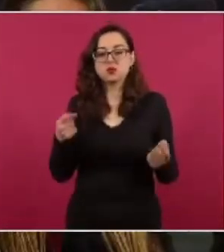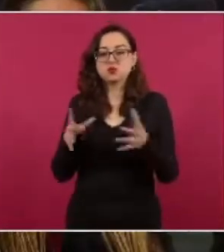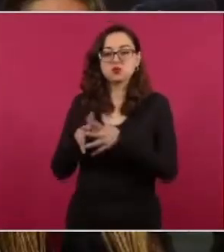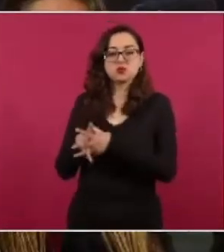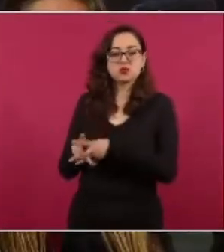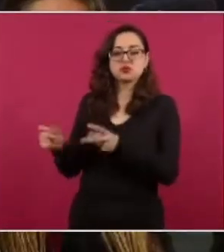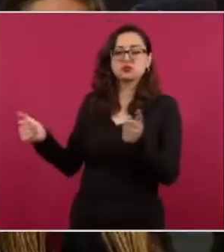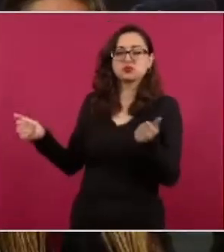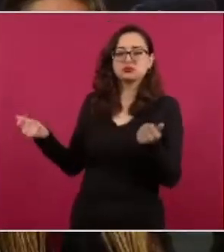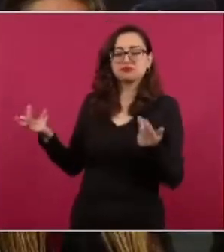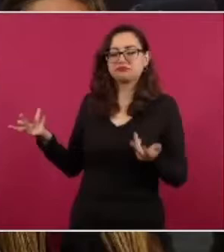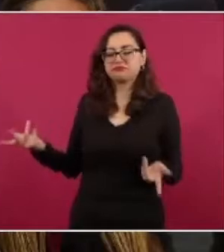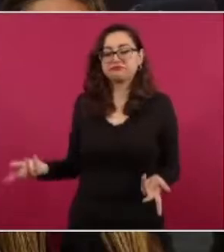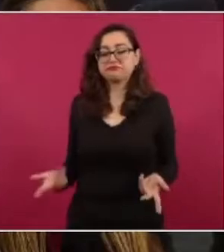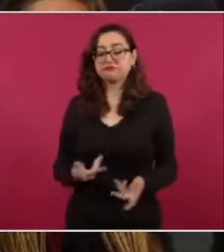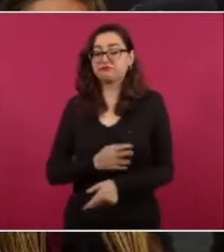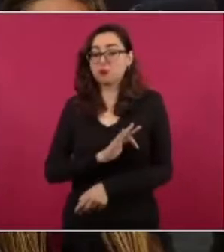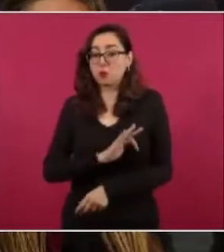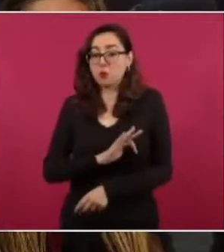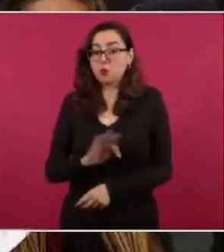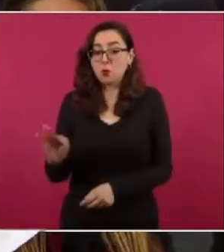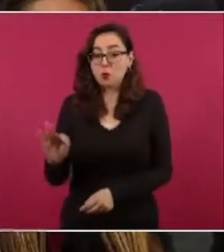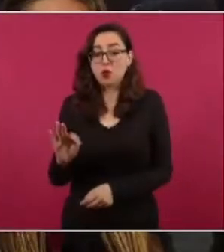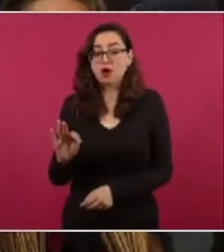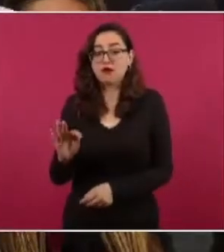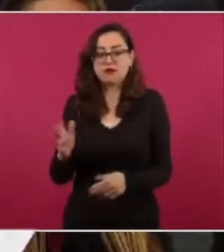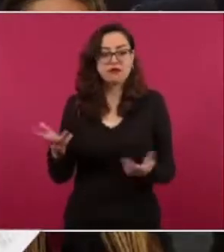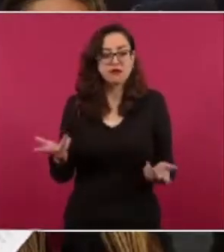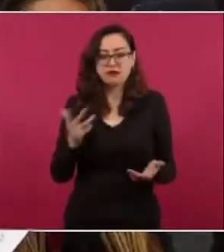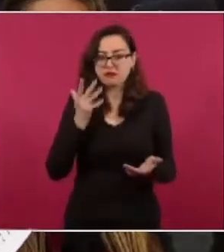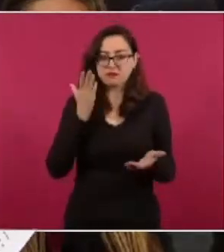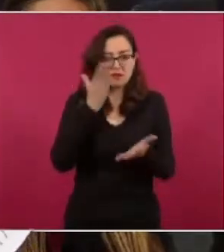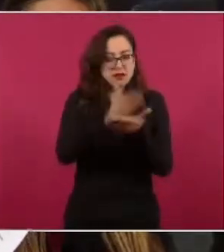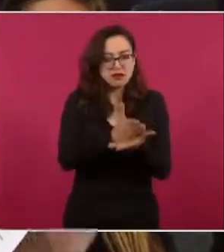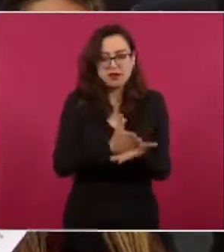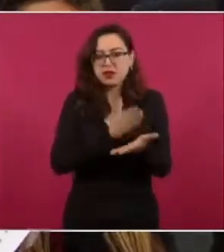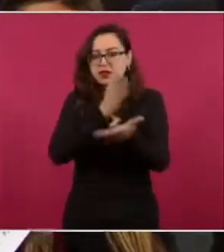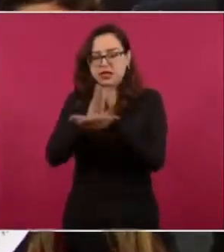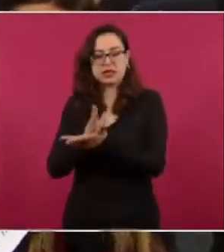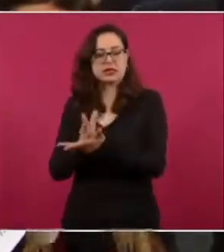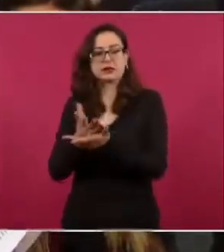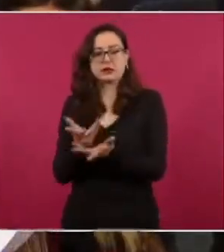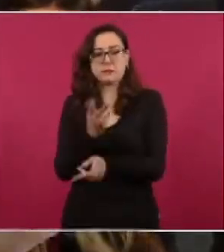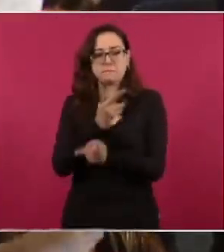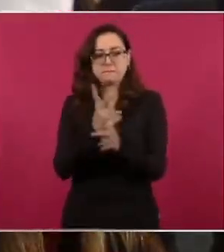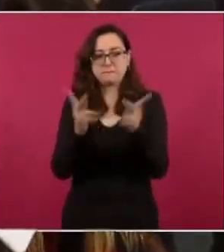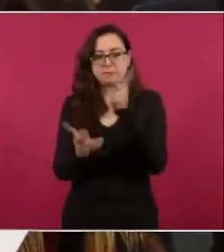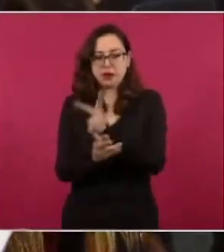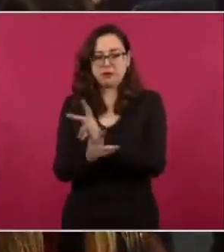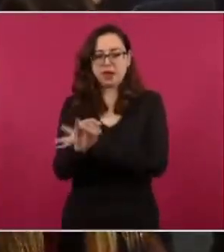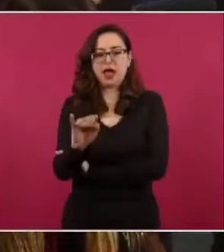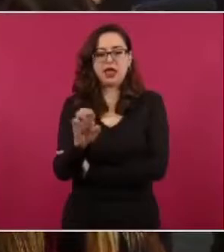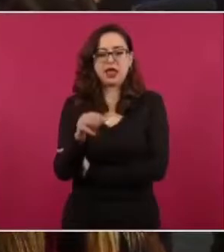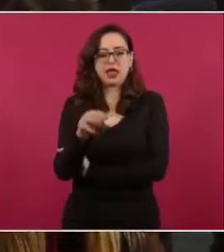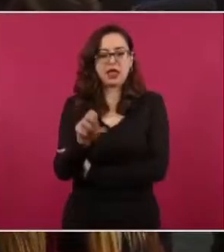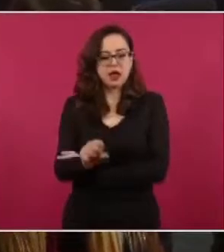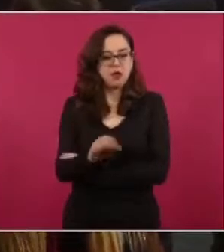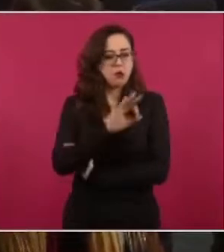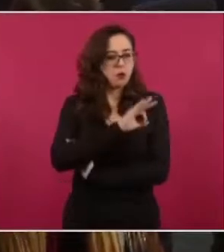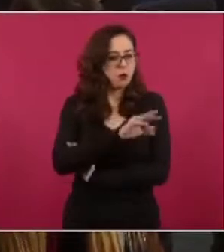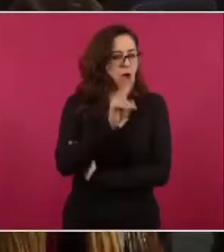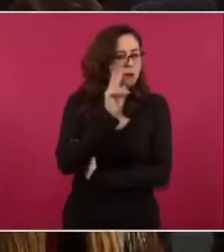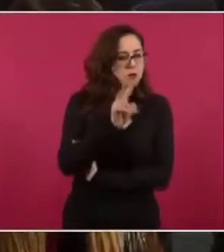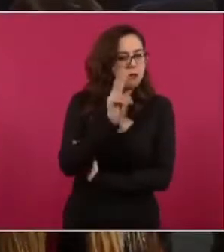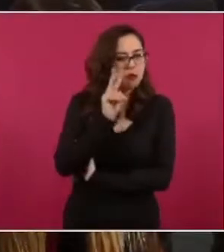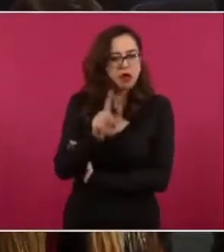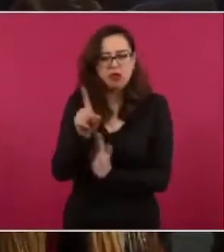Pero cualquier persona que se pueda dar una vuelta al IEMSS, a cualquiera de las preparatorias que existen, se va a dar cuenta que hay entre 3 y